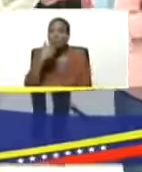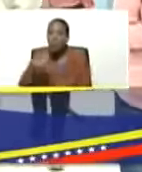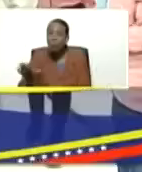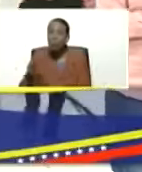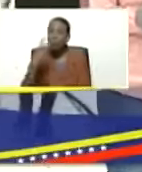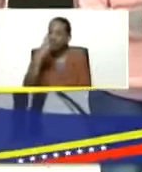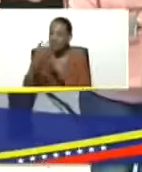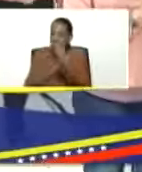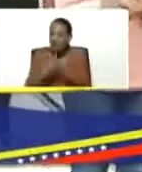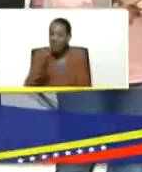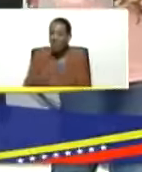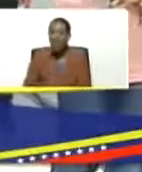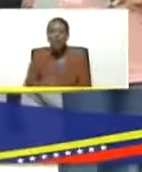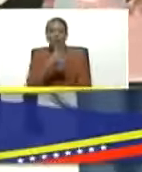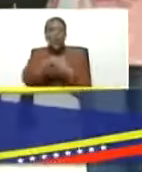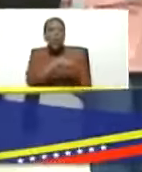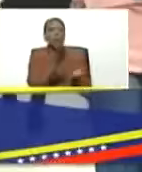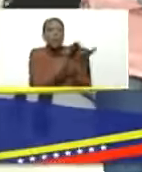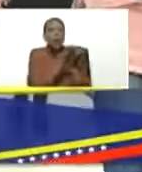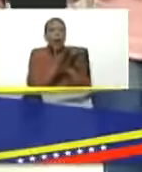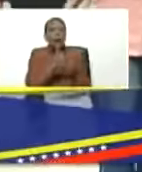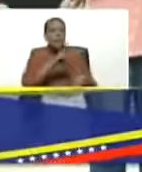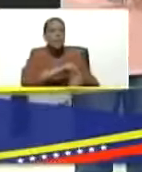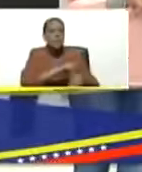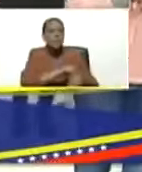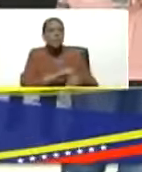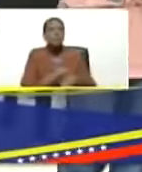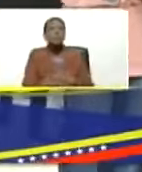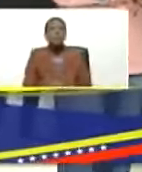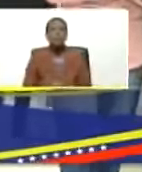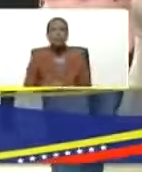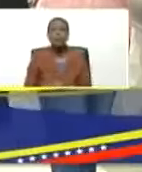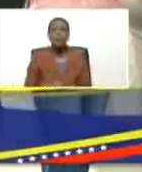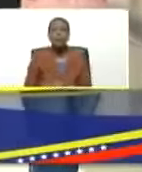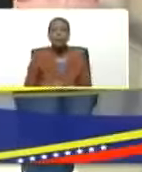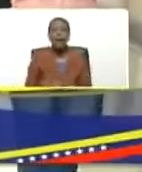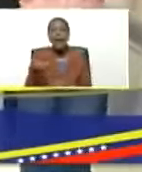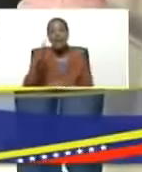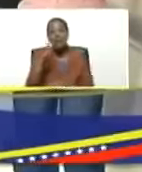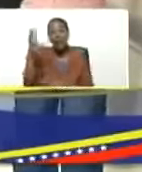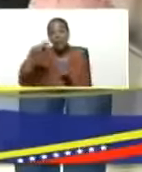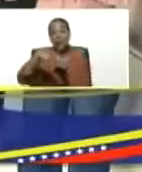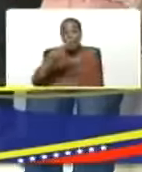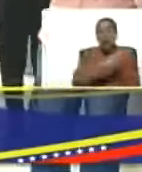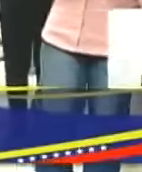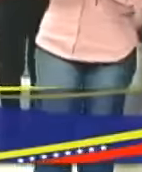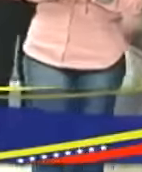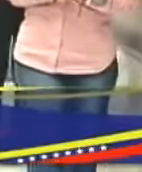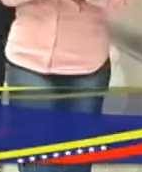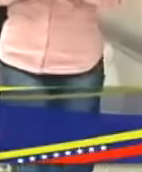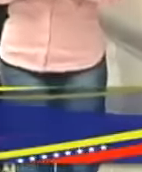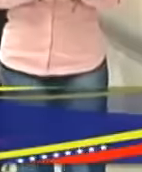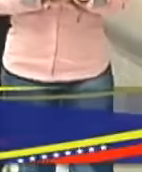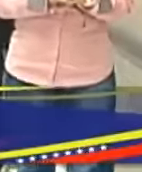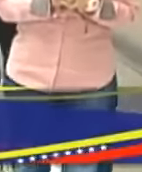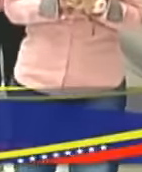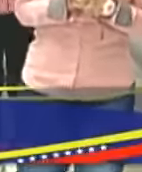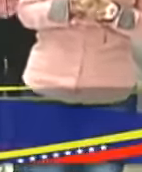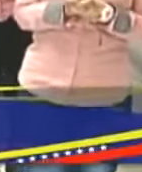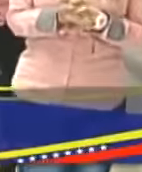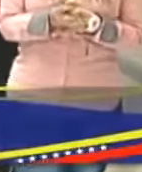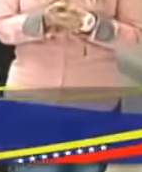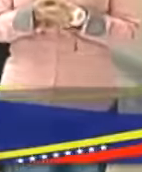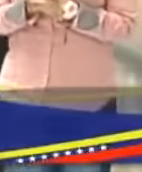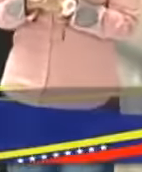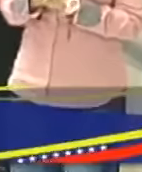¿viste? Sí, señor. ¿Estudiaste dónde medicina? En la UCLA, en el estado Lara. Correcto. ¿Y después te especializaste? En anestesiología